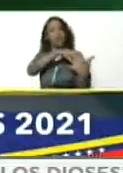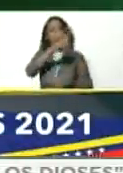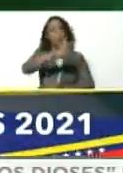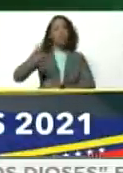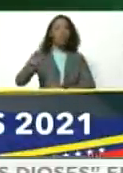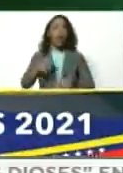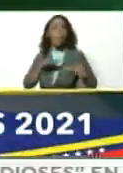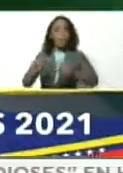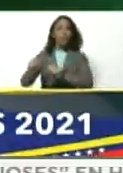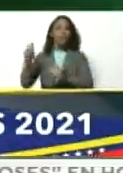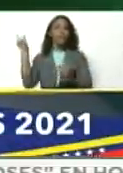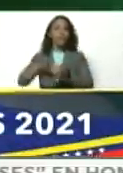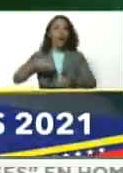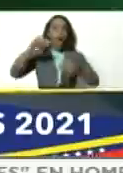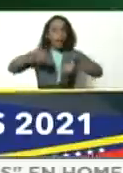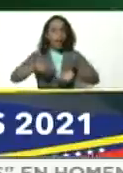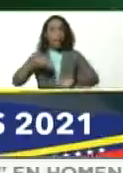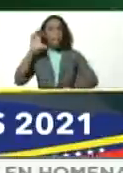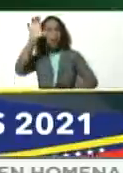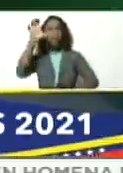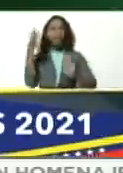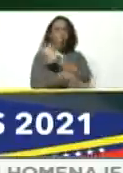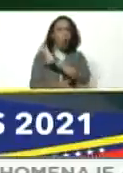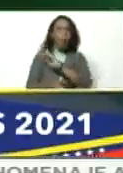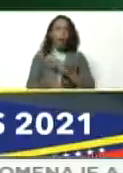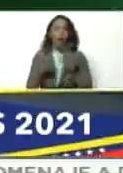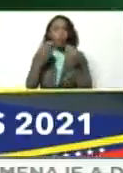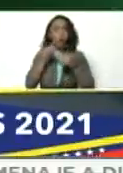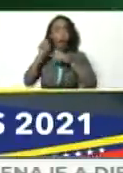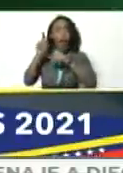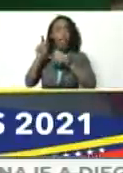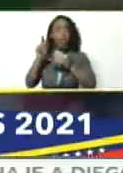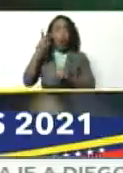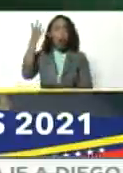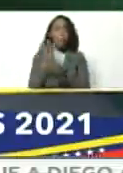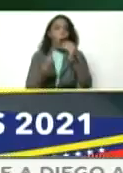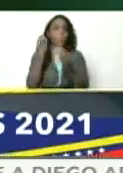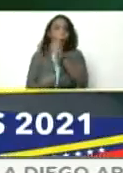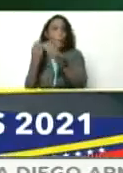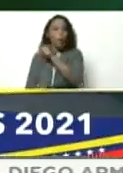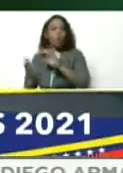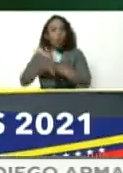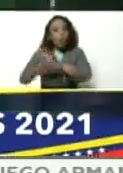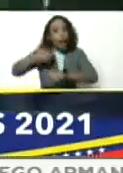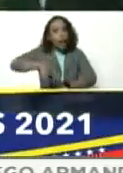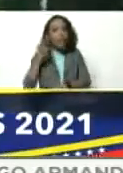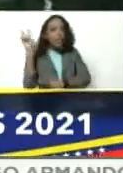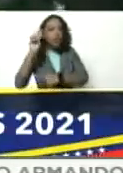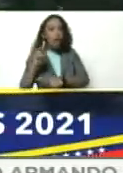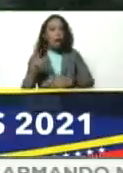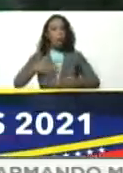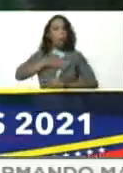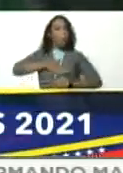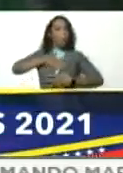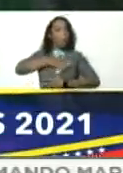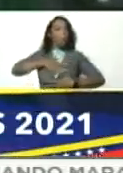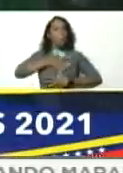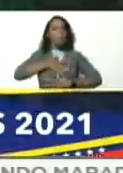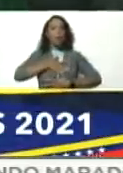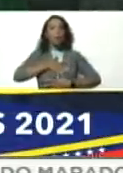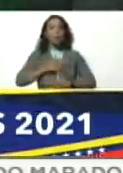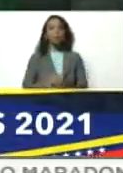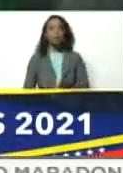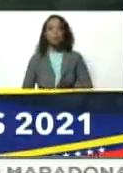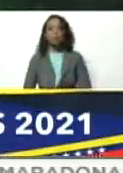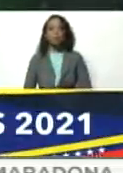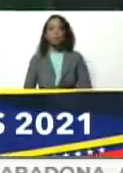proimperialistas, violentos de este país. Muchos de ellos se fueron a vivir al exterior, a gozar de la dulce vita.